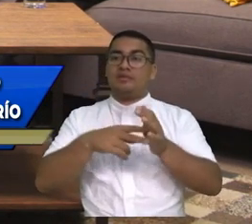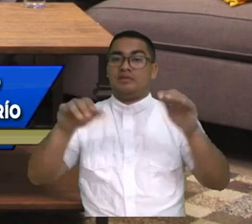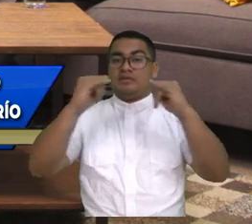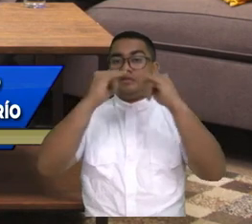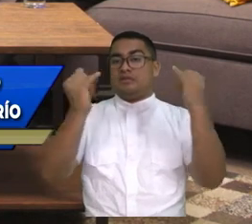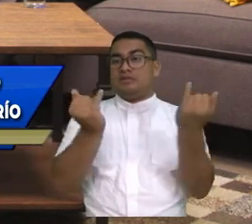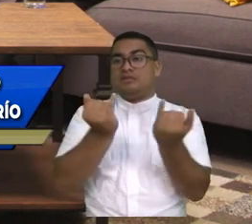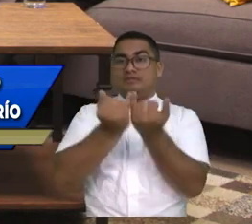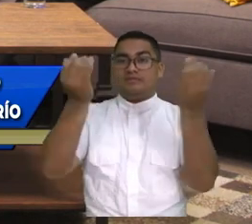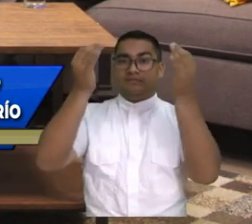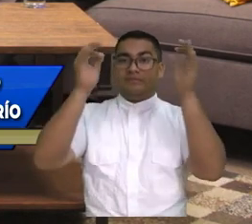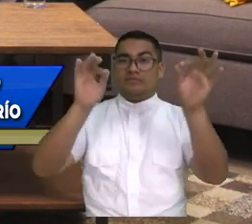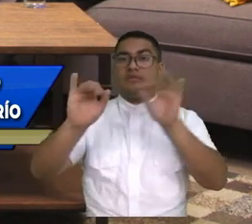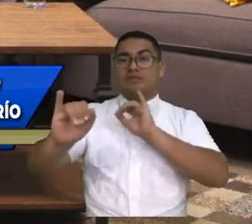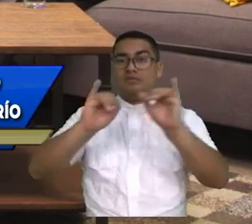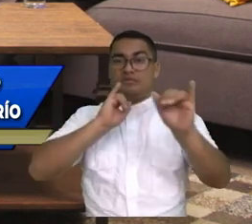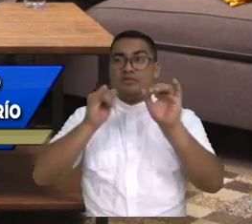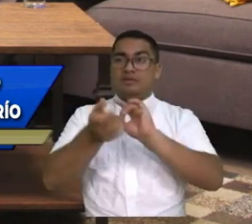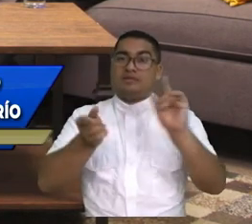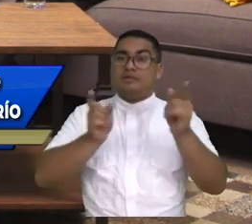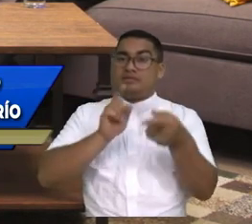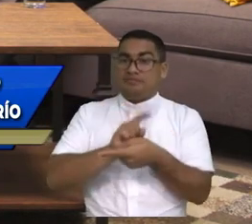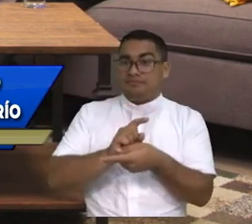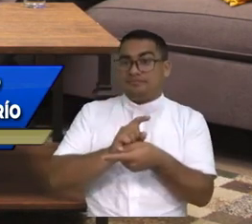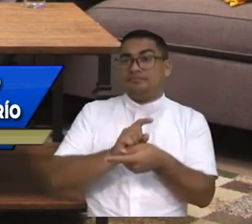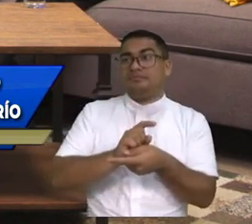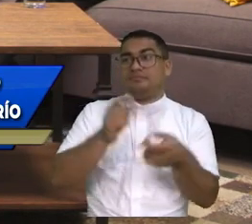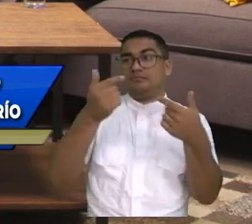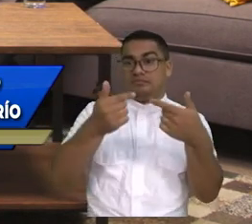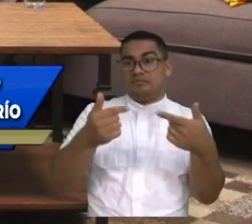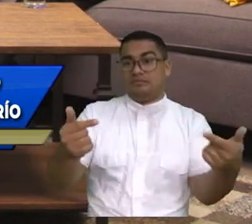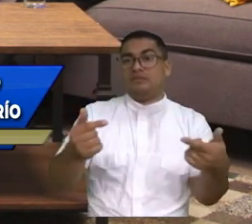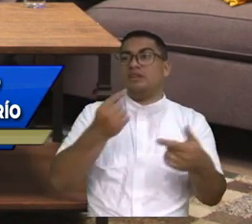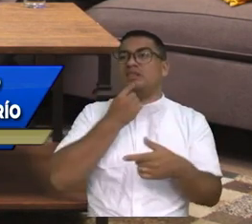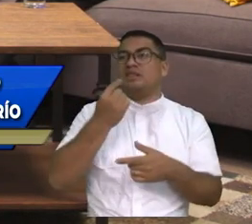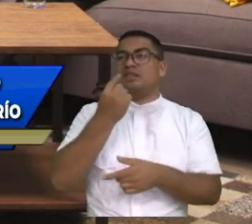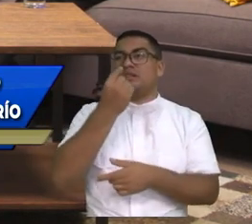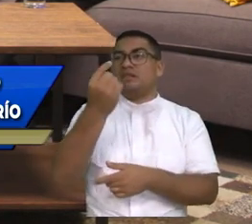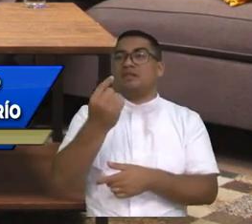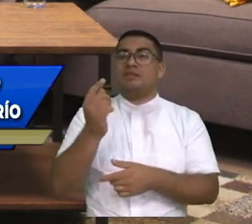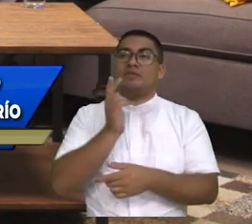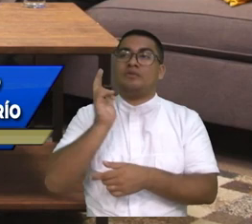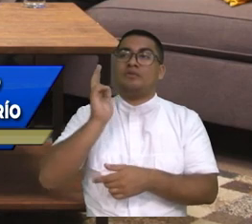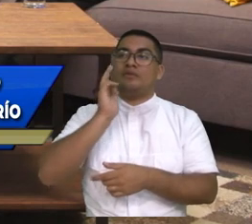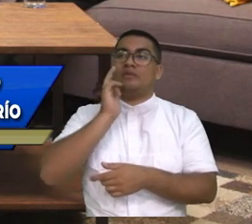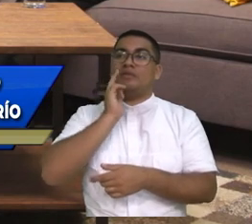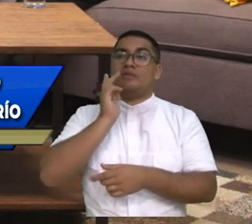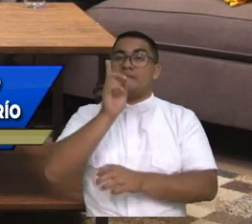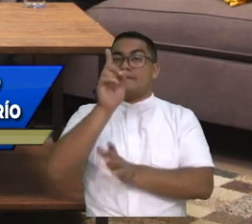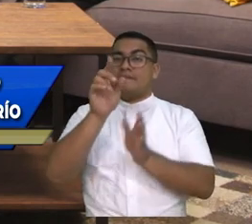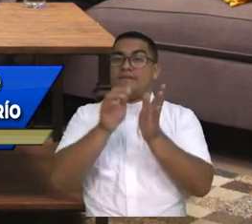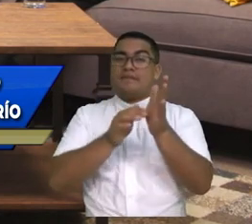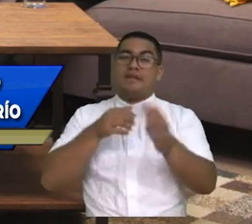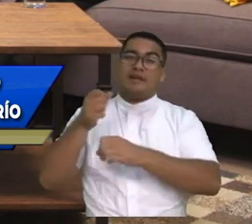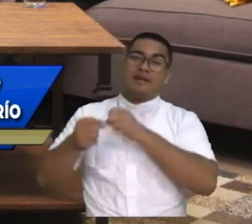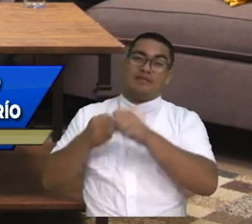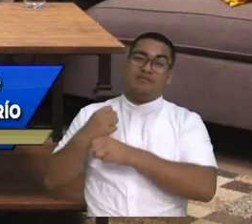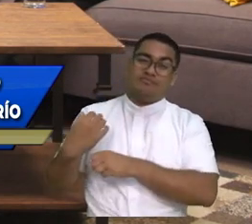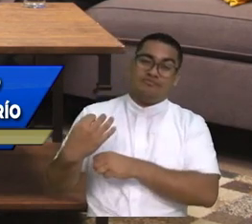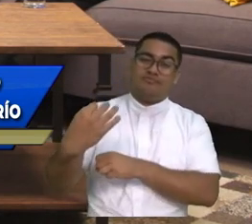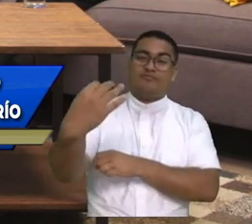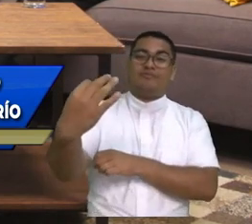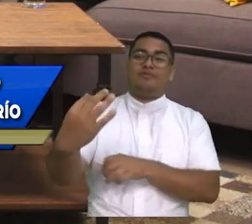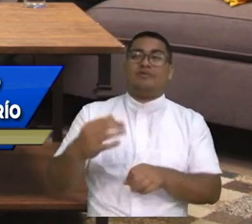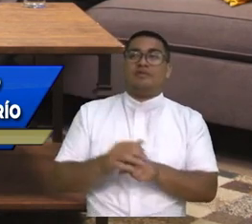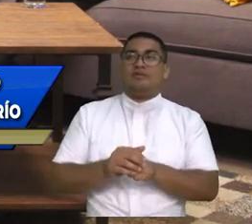el renovador del idioma, pero describe también quién iba a ser Rubén Darío en los próximos 1000 años. Entonces, el